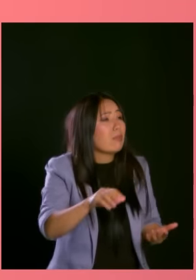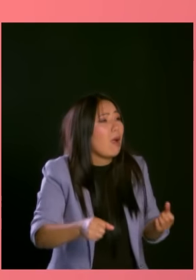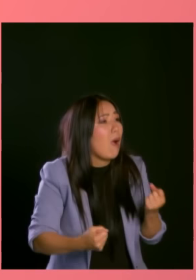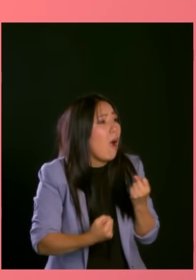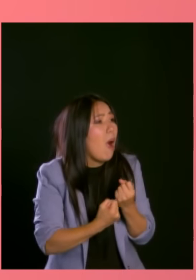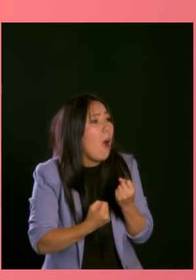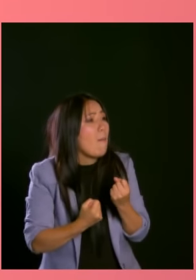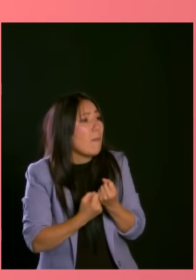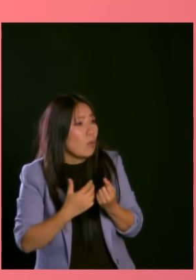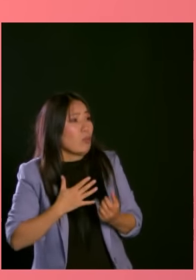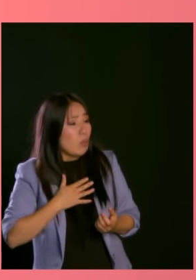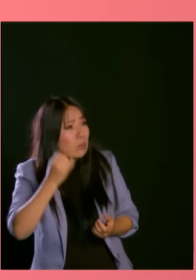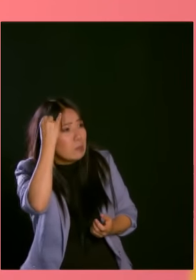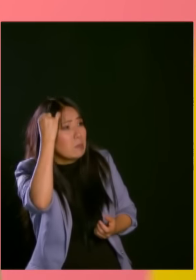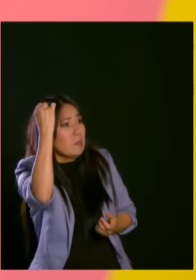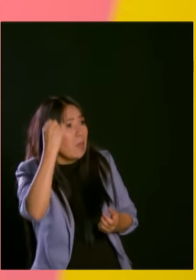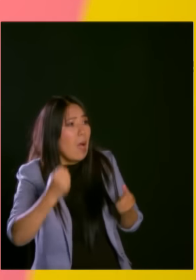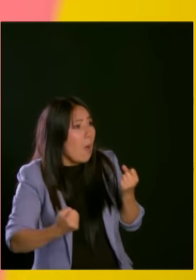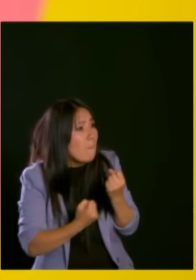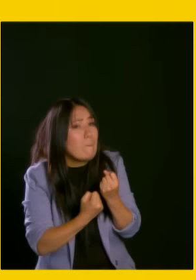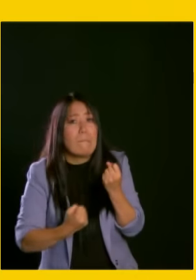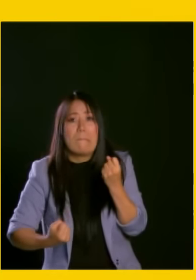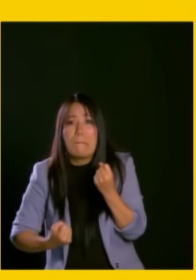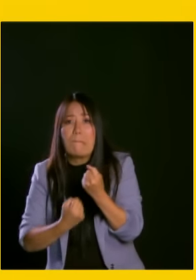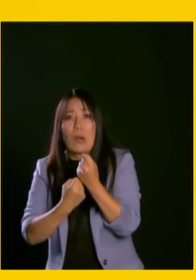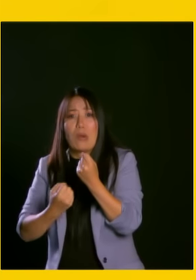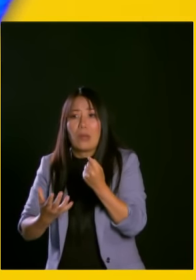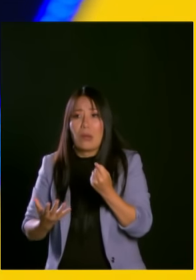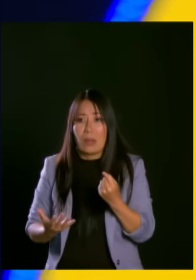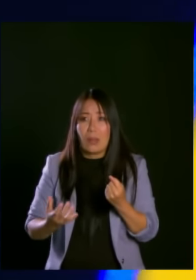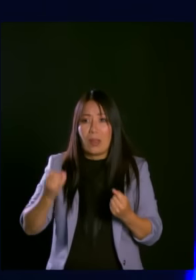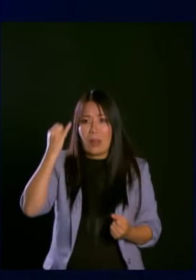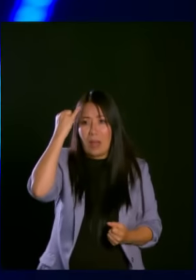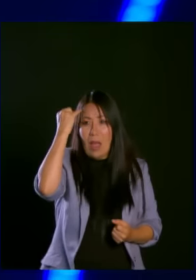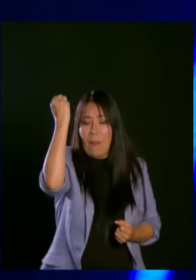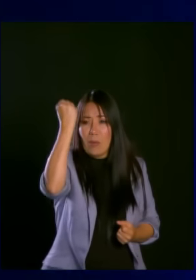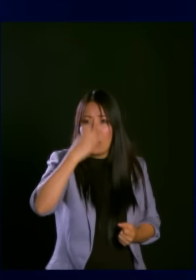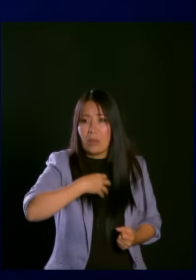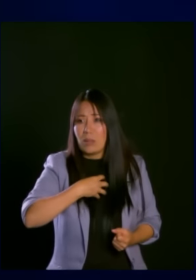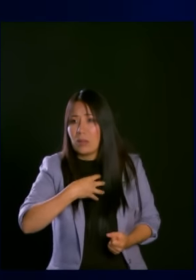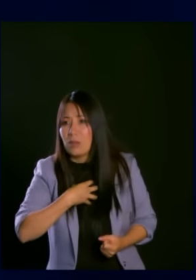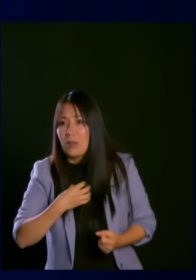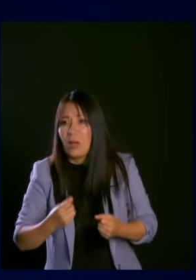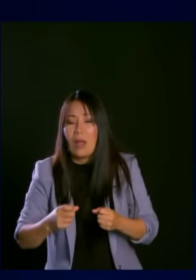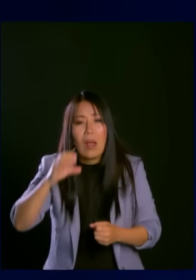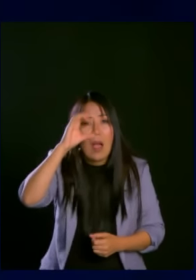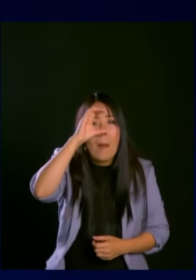pueda. Yo me recuerdo que cuando empezamos nuestra casa de Dios, no teníamos apoyo de nada ni de nadie.